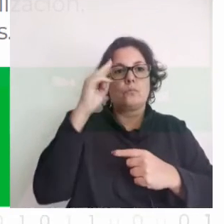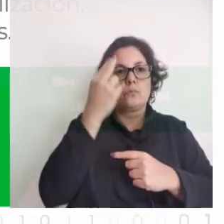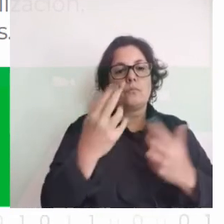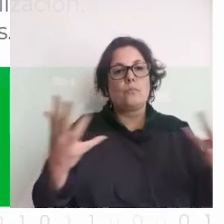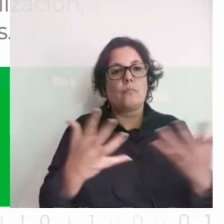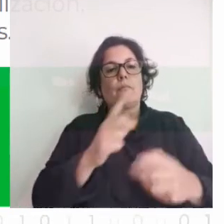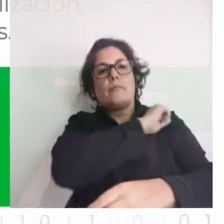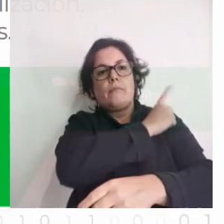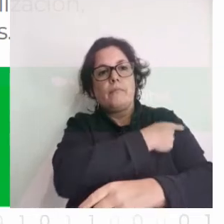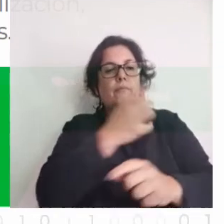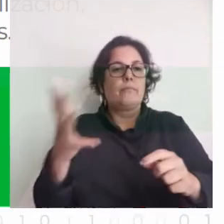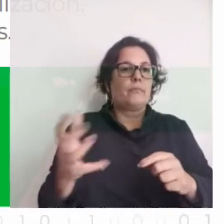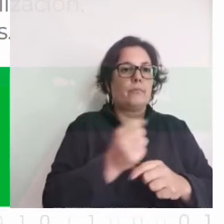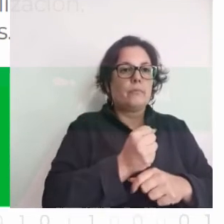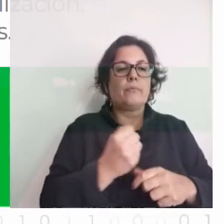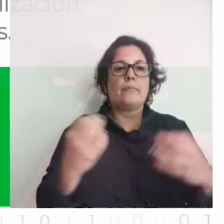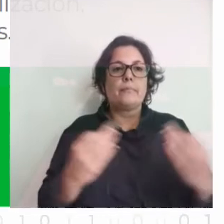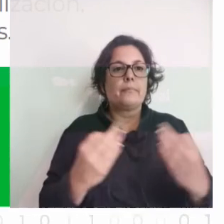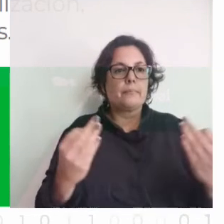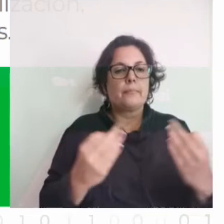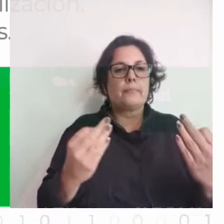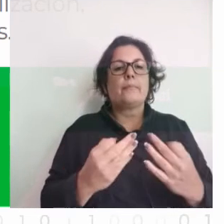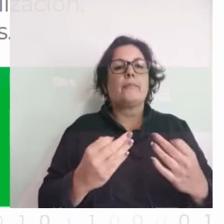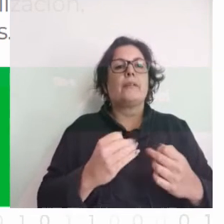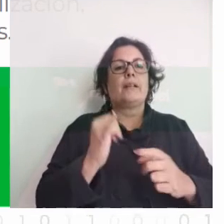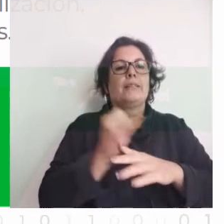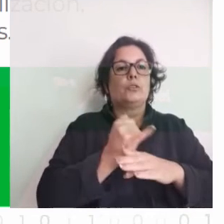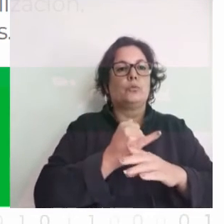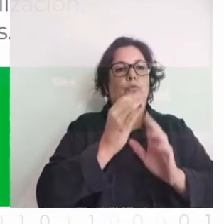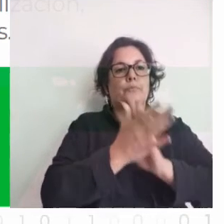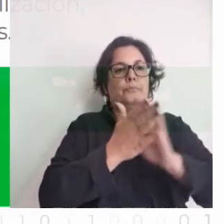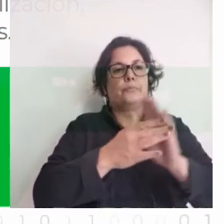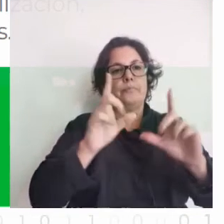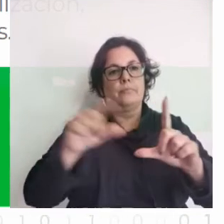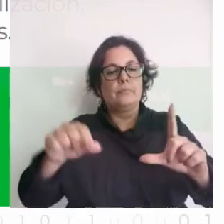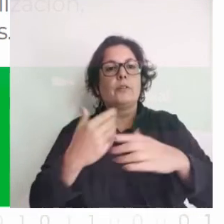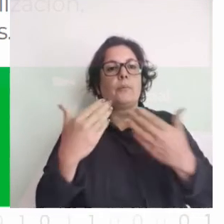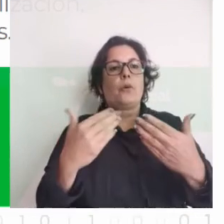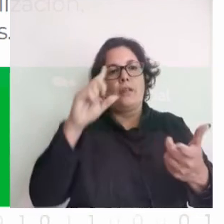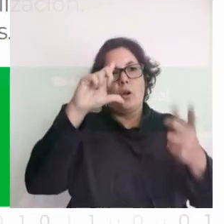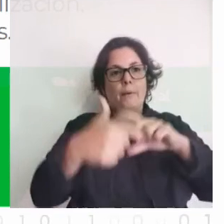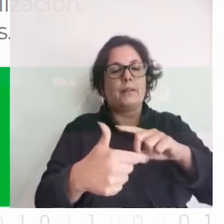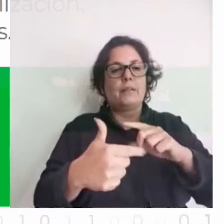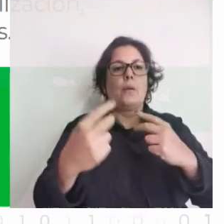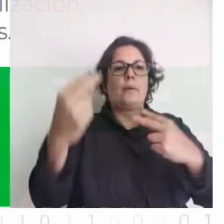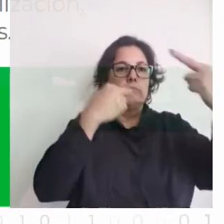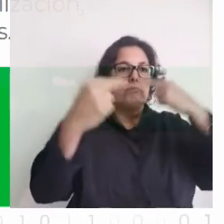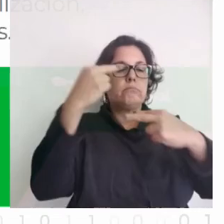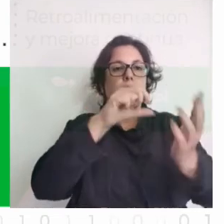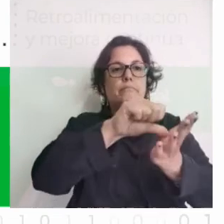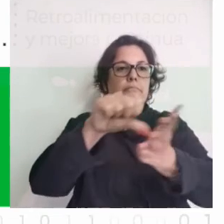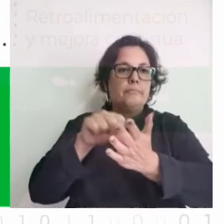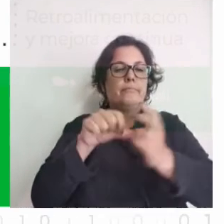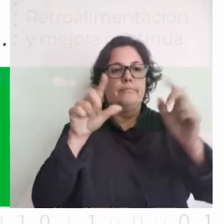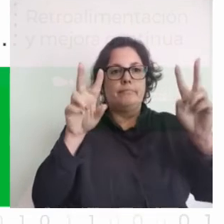esfuerzos para lograrlo, particularmente en el INE, y poder convertirnos de alguna forma en un referente regional en esto.